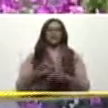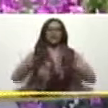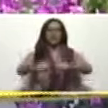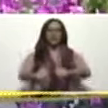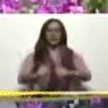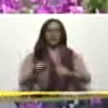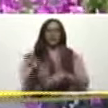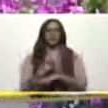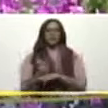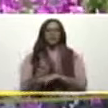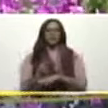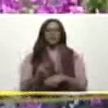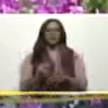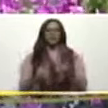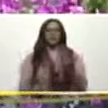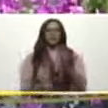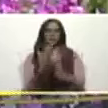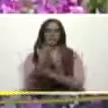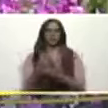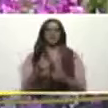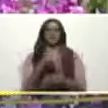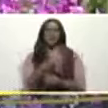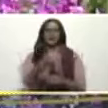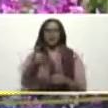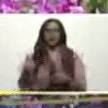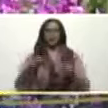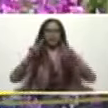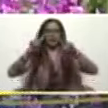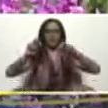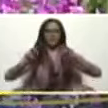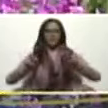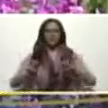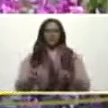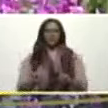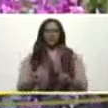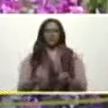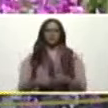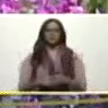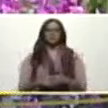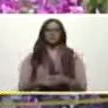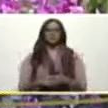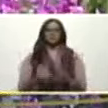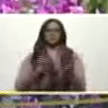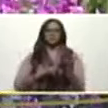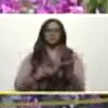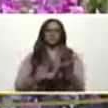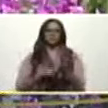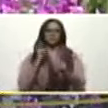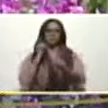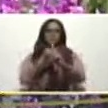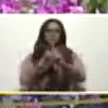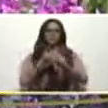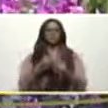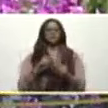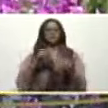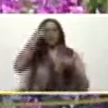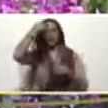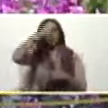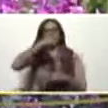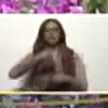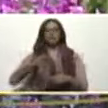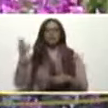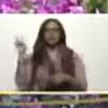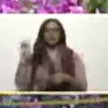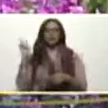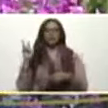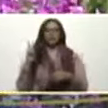que fructifiquen cada una de estas investigaciones en la realidad concreta de la población venezolana.